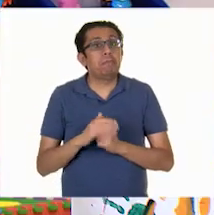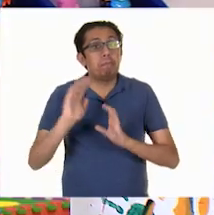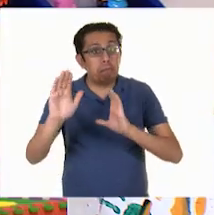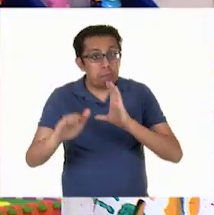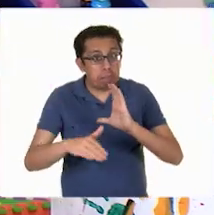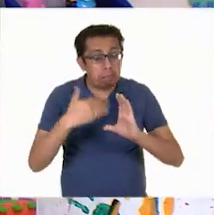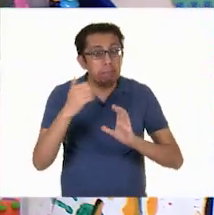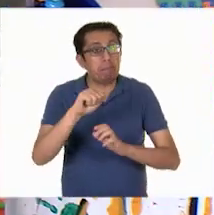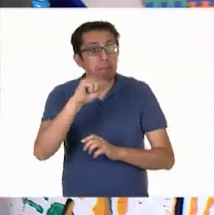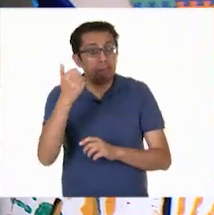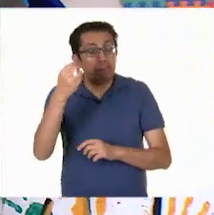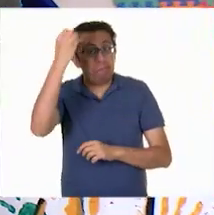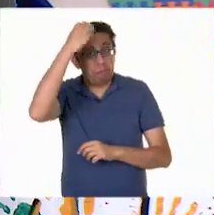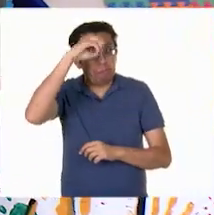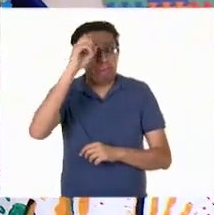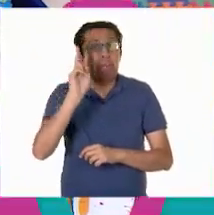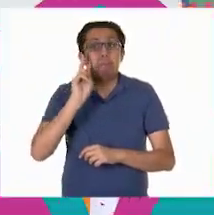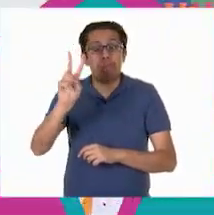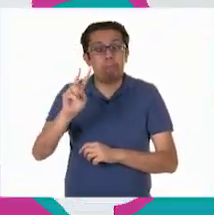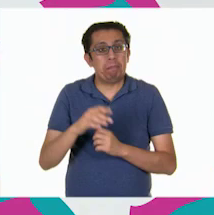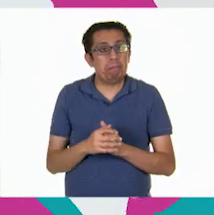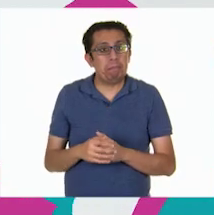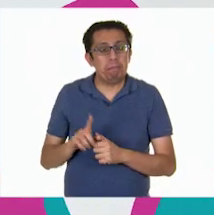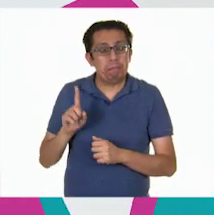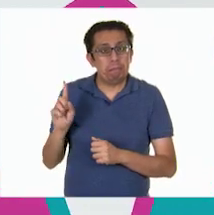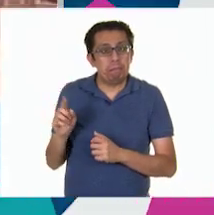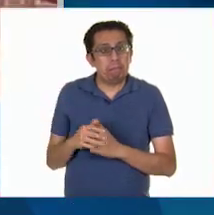así que, ¿qué les parece? Sí, vamos a verla.